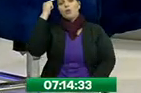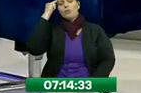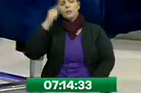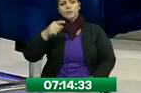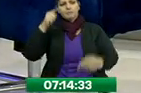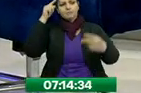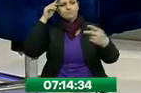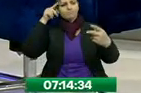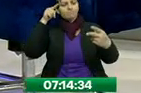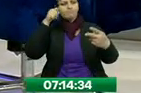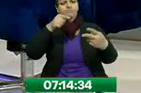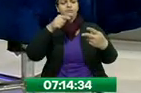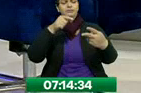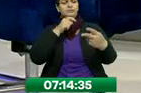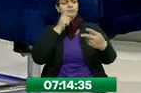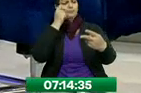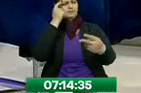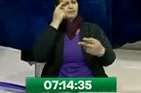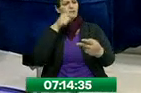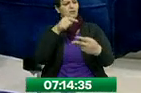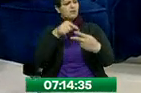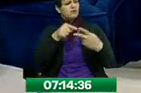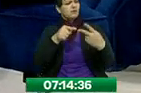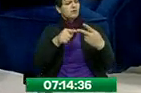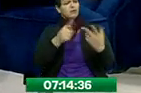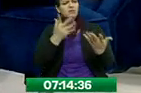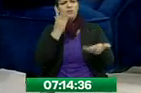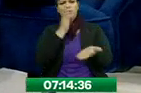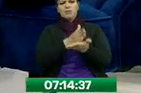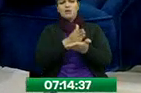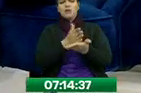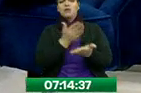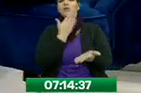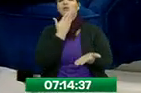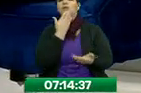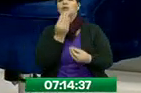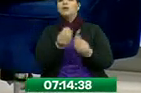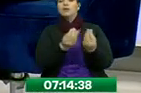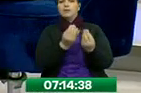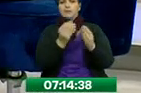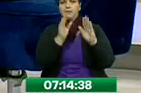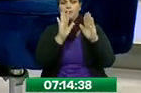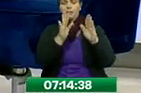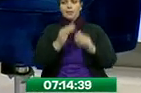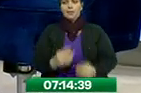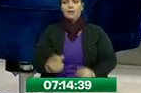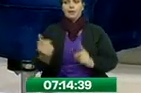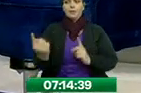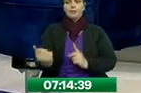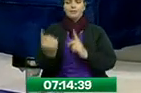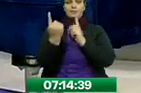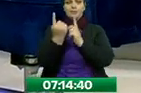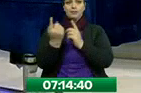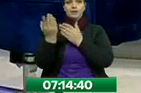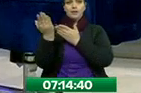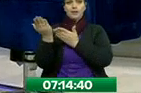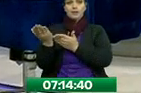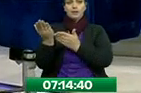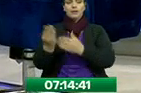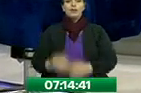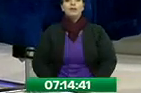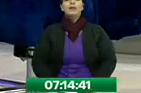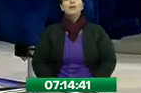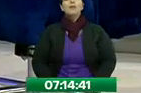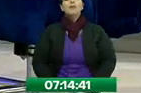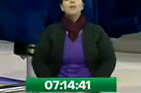a tener una buena calidad de vida. Para el análisis nos acompaña el candidato, porque ha oficializado que será el candidato en las elecciones